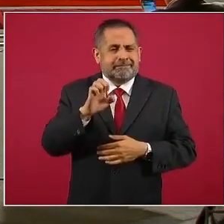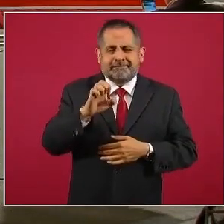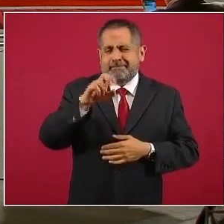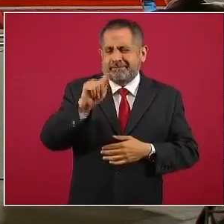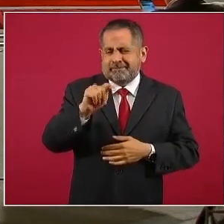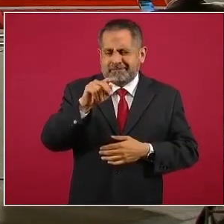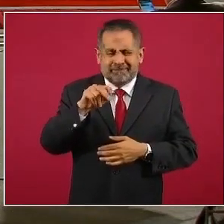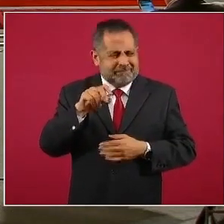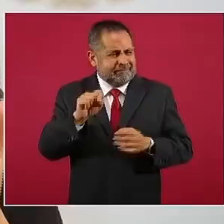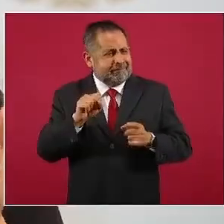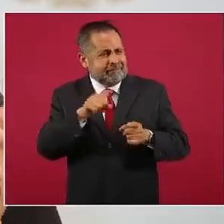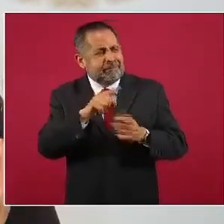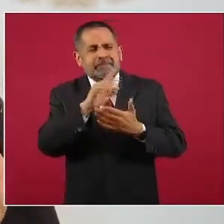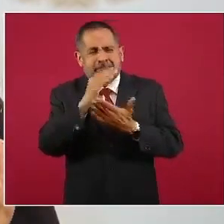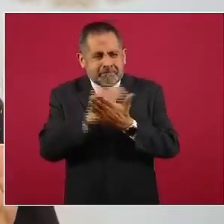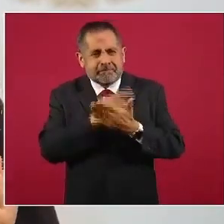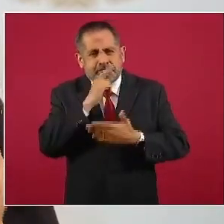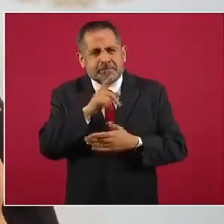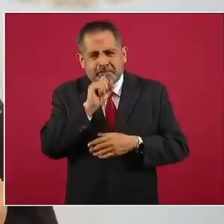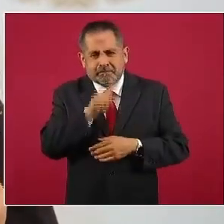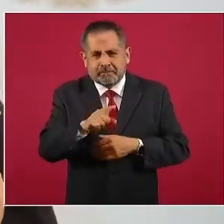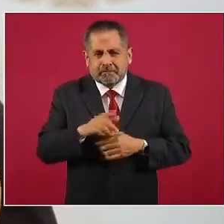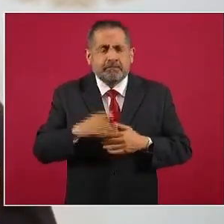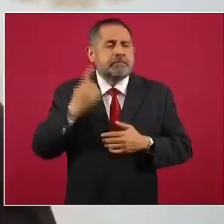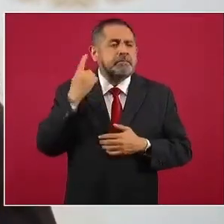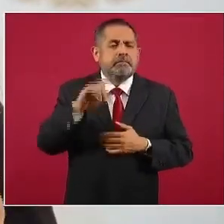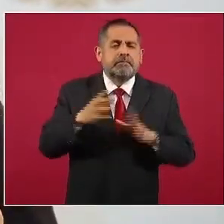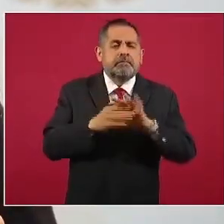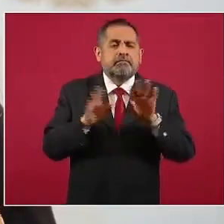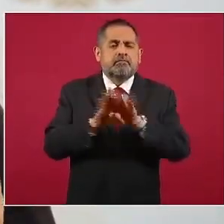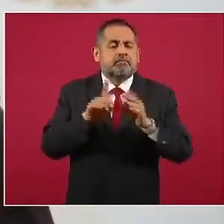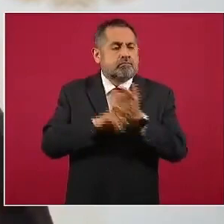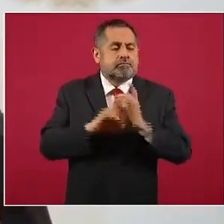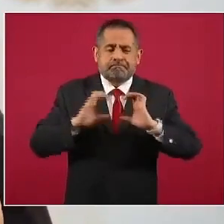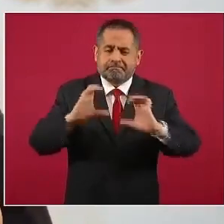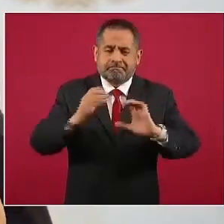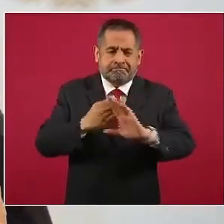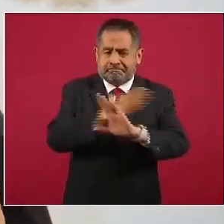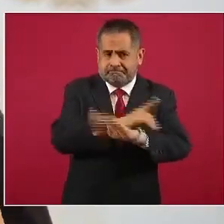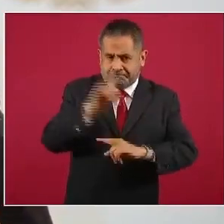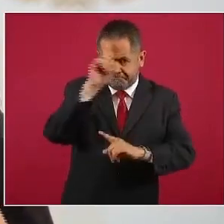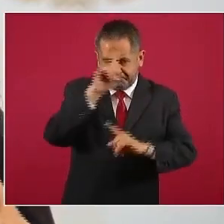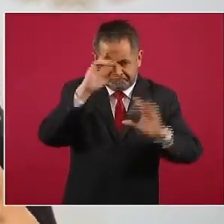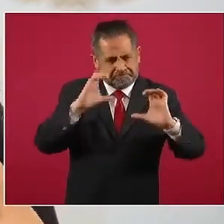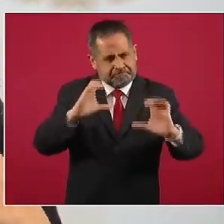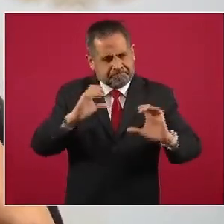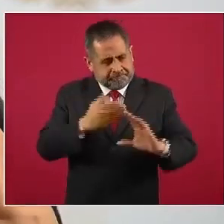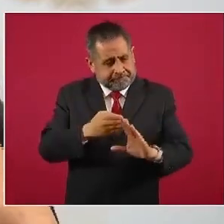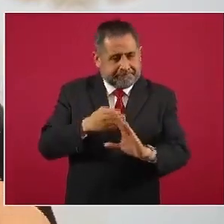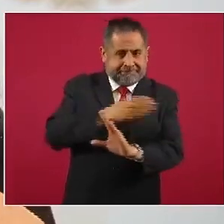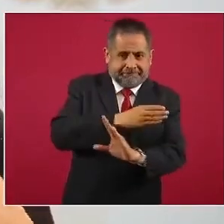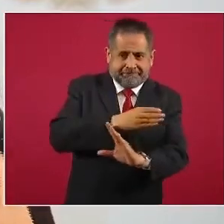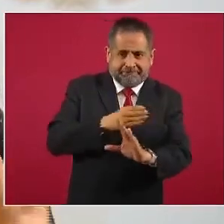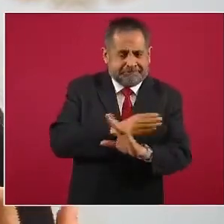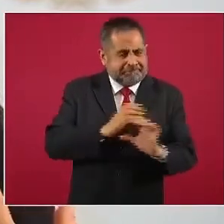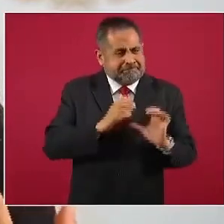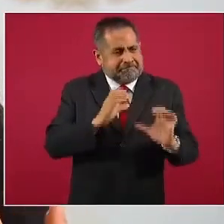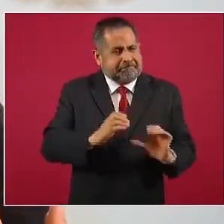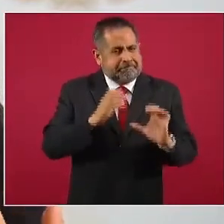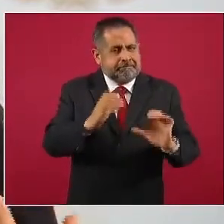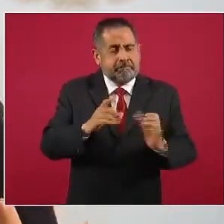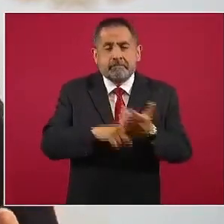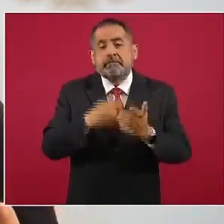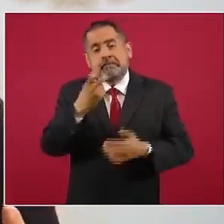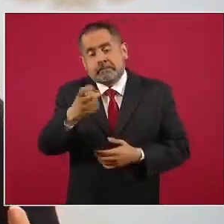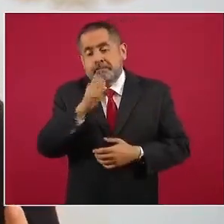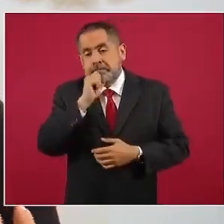sexual, nos lleva hacia la parte de prevención. Y la parte de prevención tiene un elemento muy